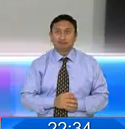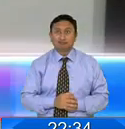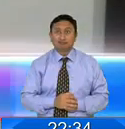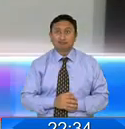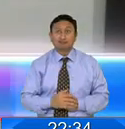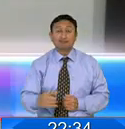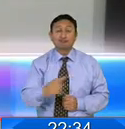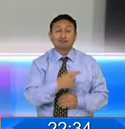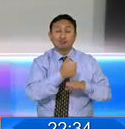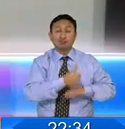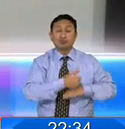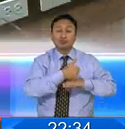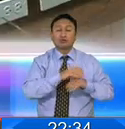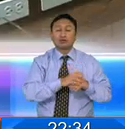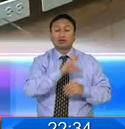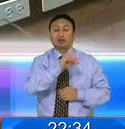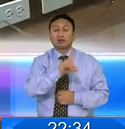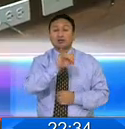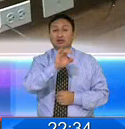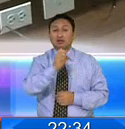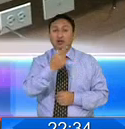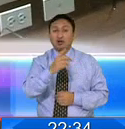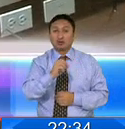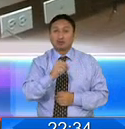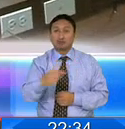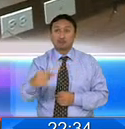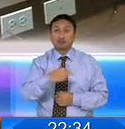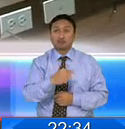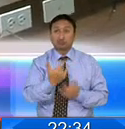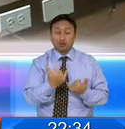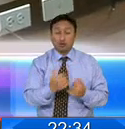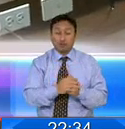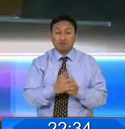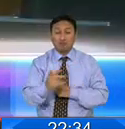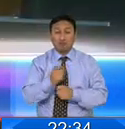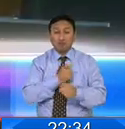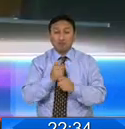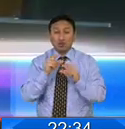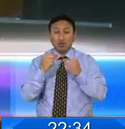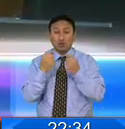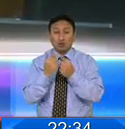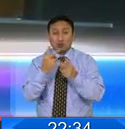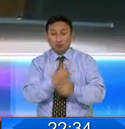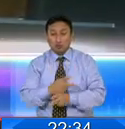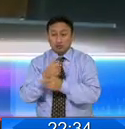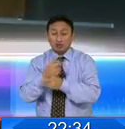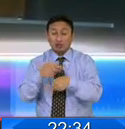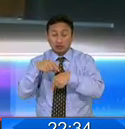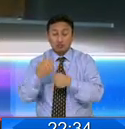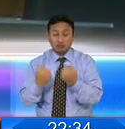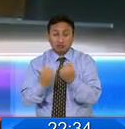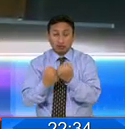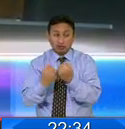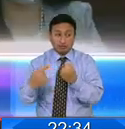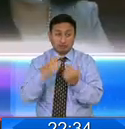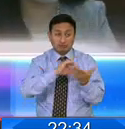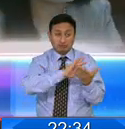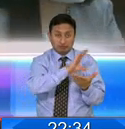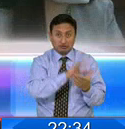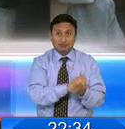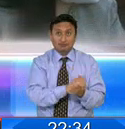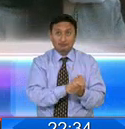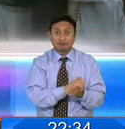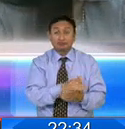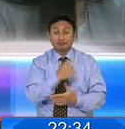experto en gobernanza local, Diego Ceballos, esta es una medida de presión hacia el grupo de concejales que votó a favor de la remoción.